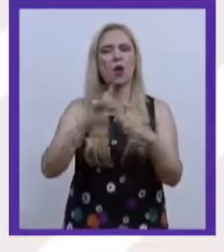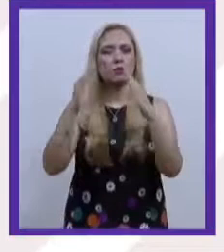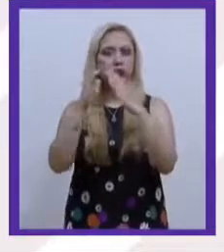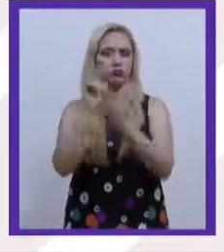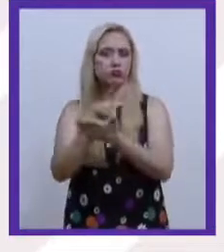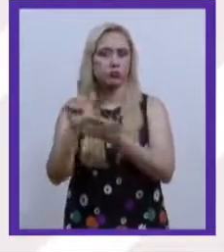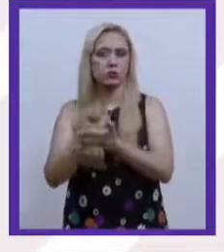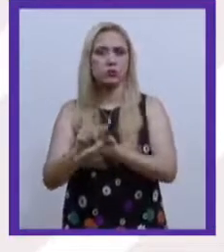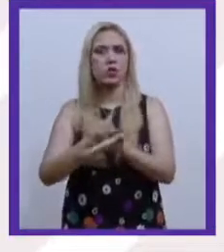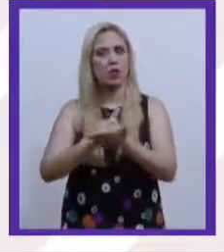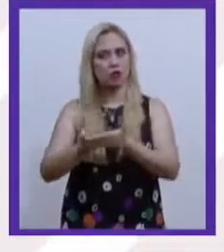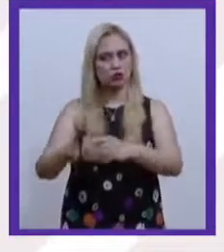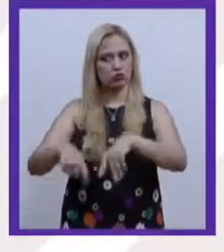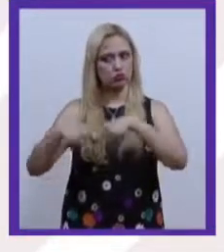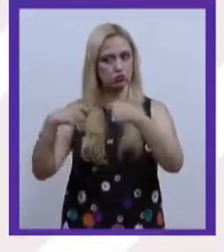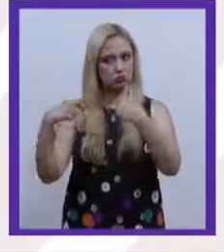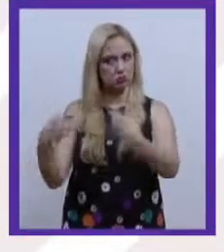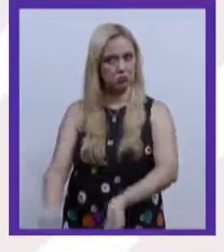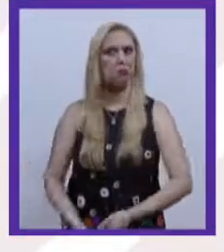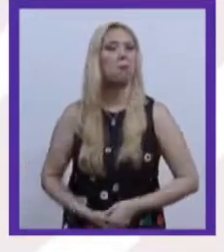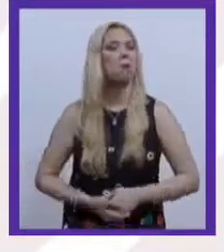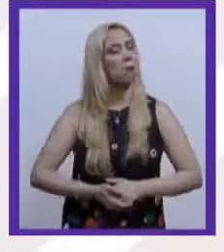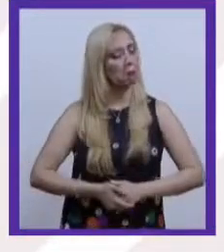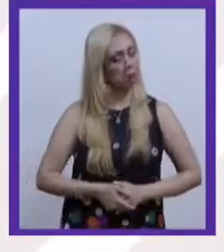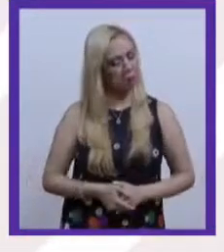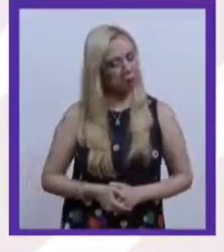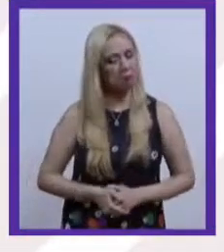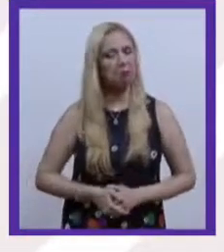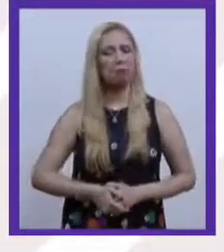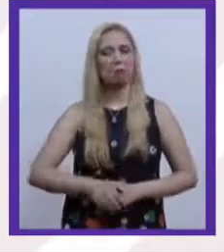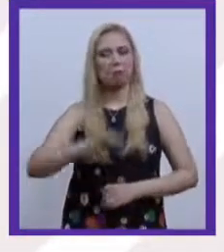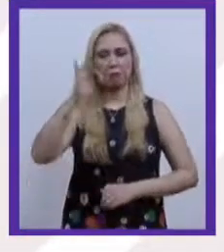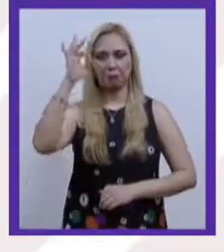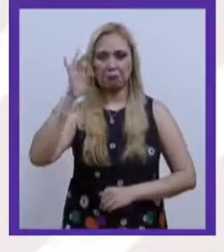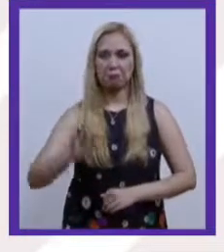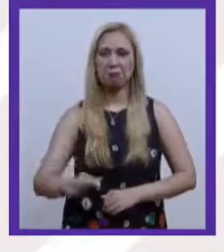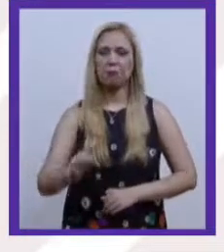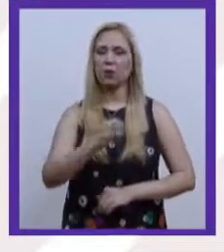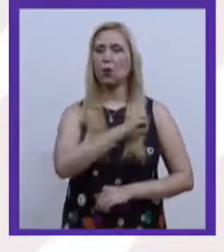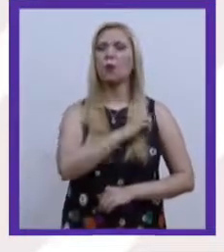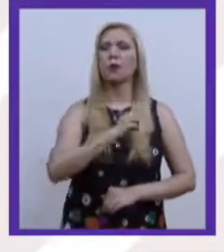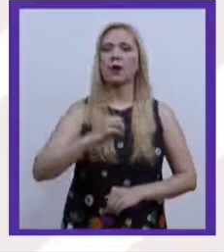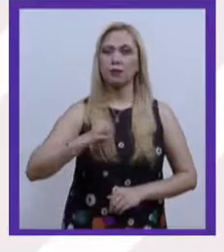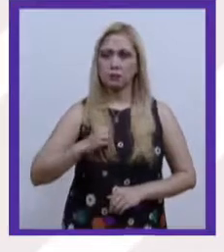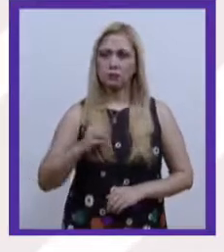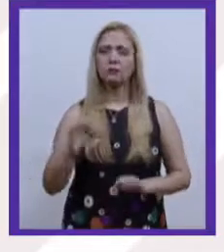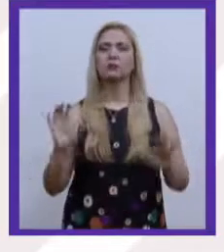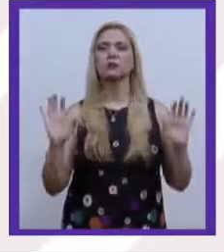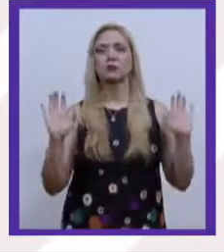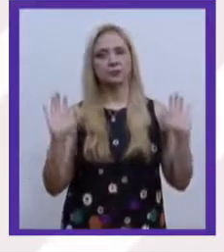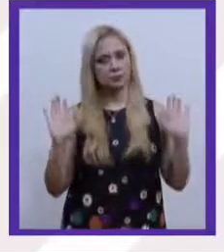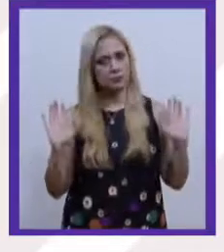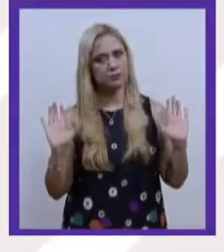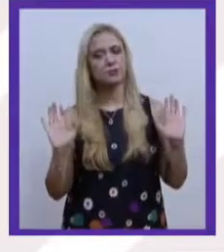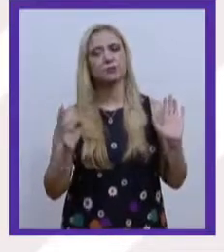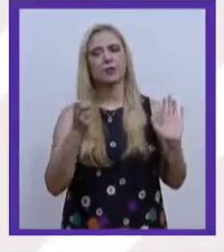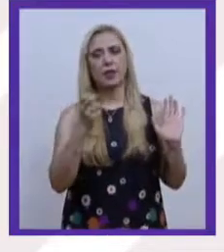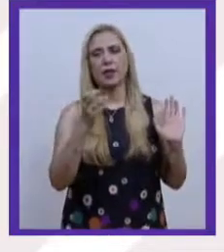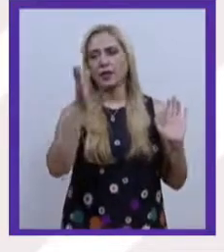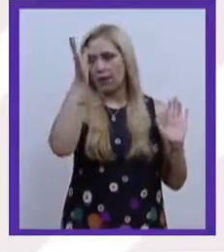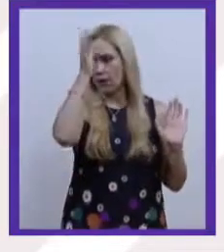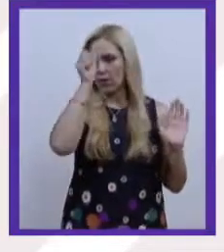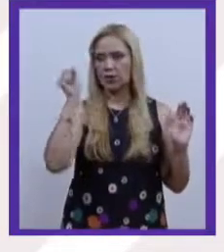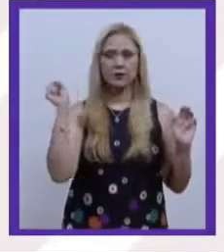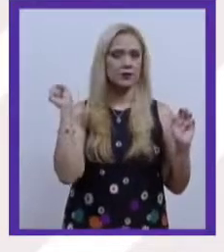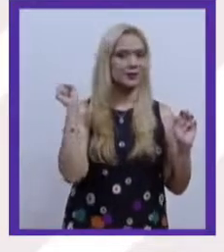Con pleno derecho y ya totalmente establecido como una obligación. Finalmente, pues ya nos pusimos de